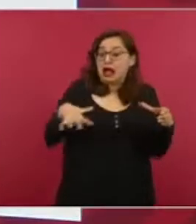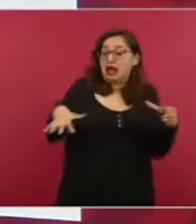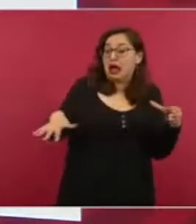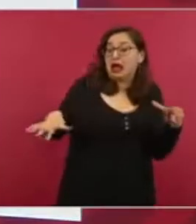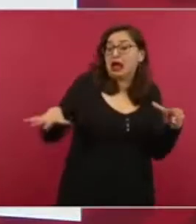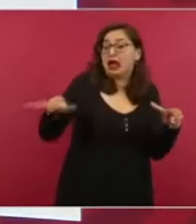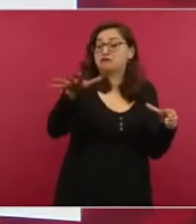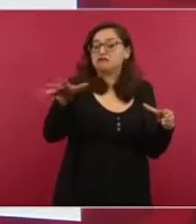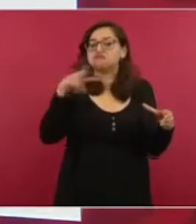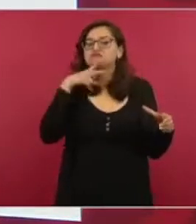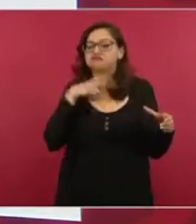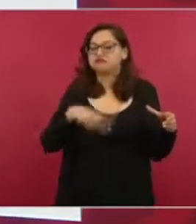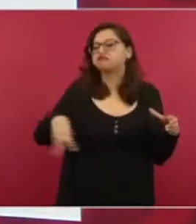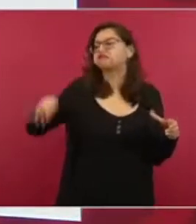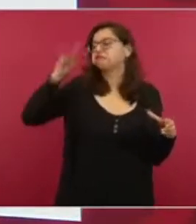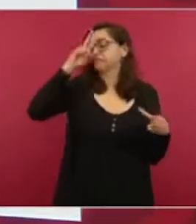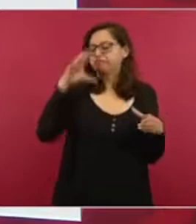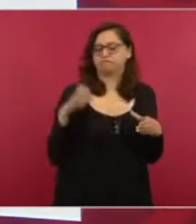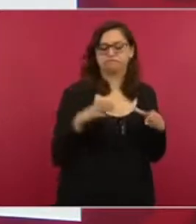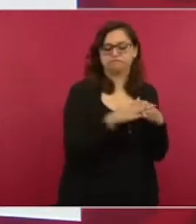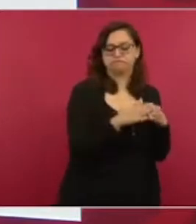Nosotros no.